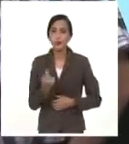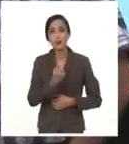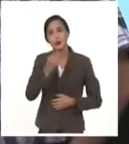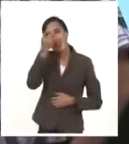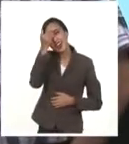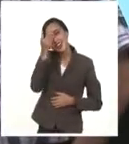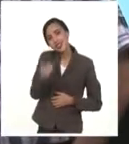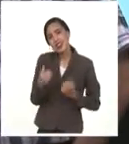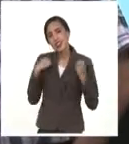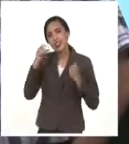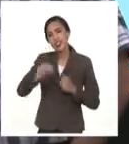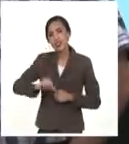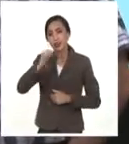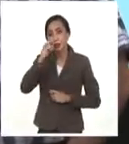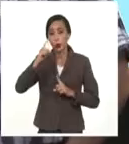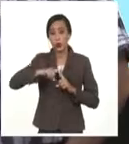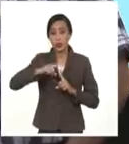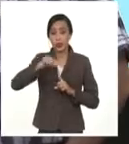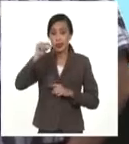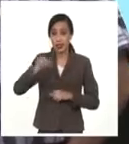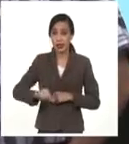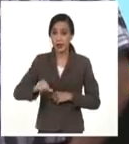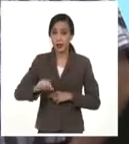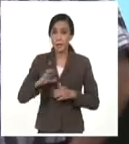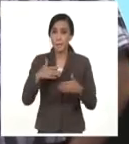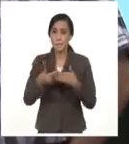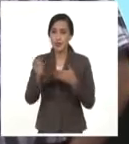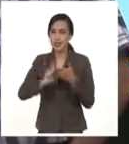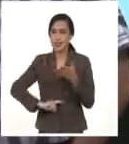de la Unión Eléctrica, ingeniero Lázaro Guerra Hernández, sus